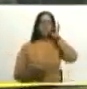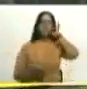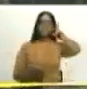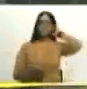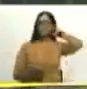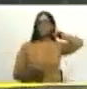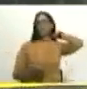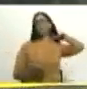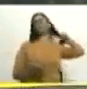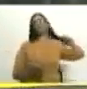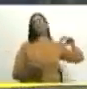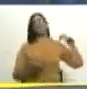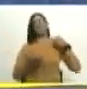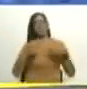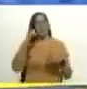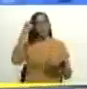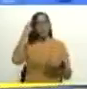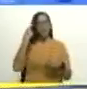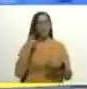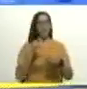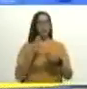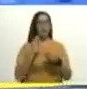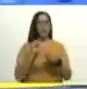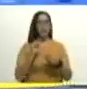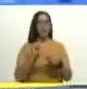Tú sabes a qué me refiero.